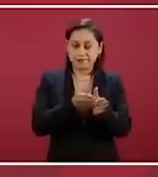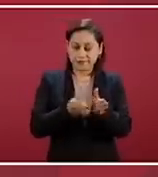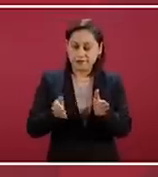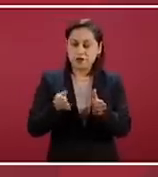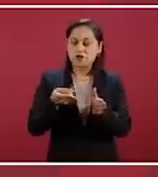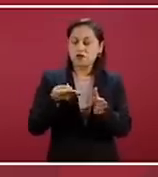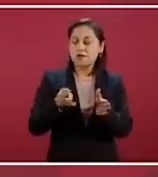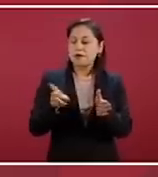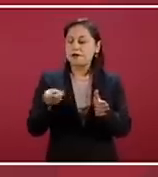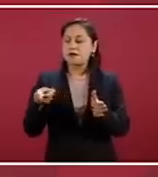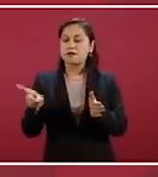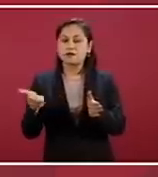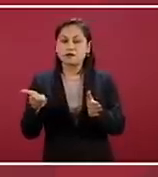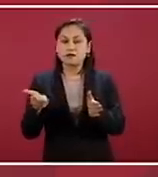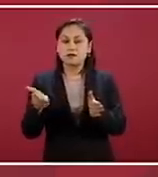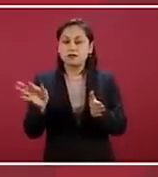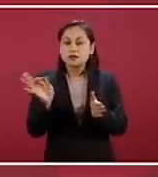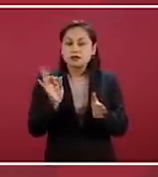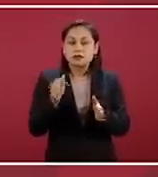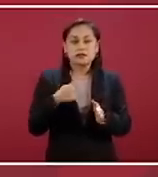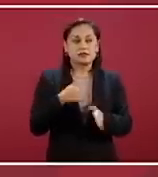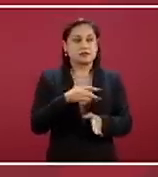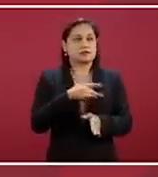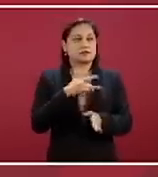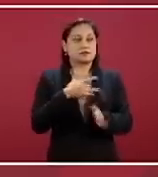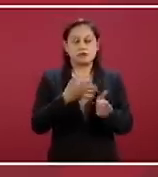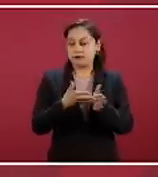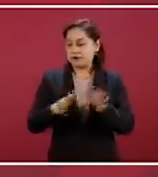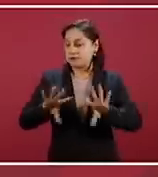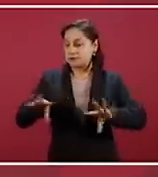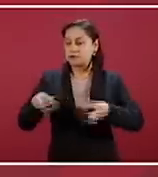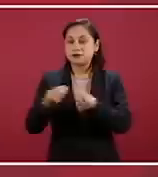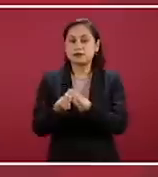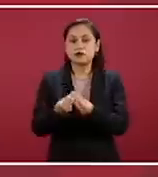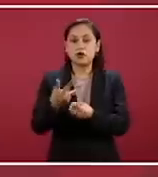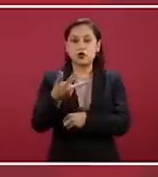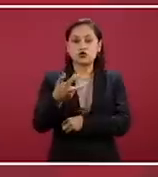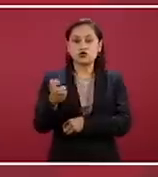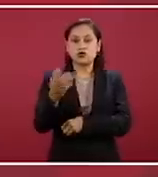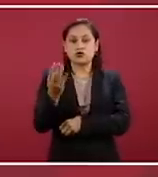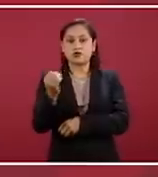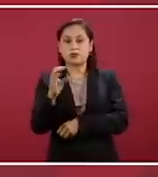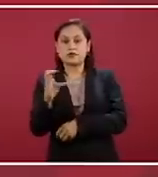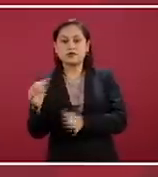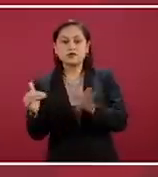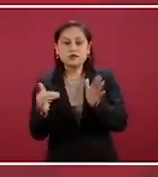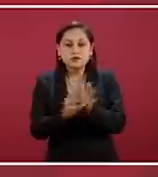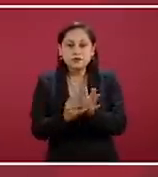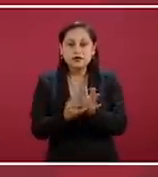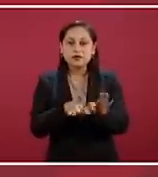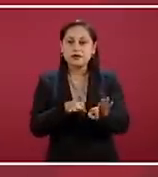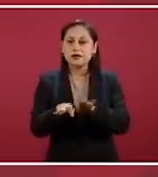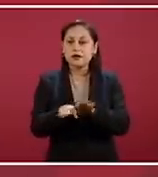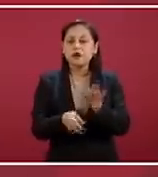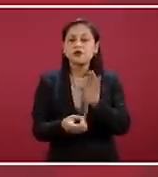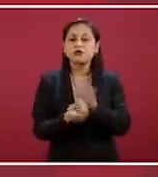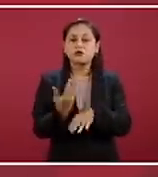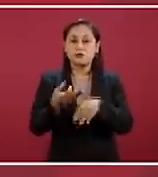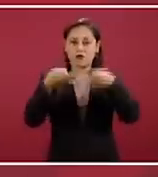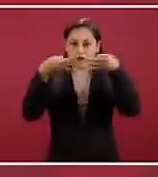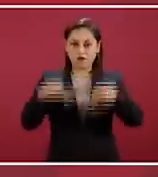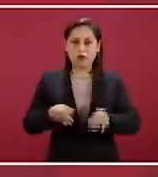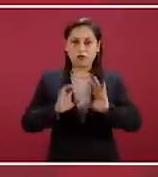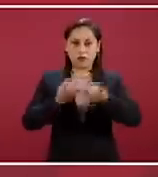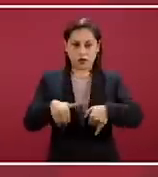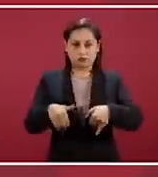que lleguemos a 800, 900 mil nuevos empleos formales, de acuerdo